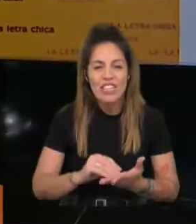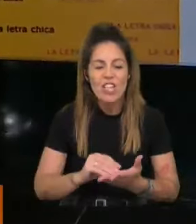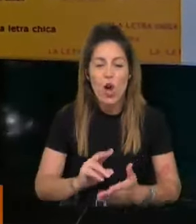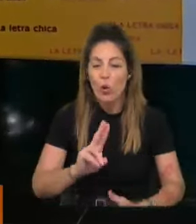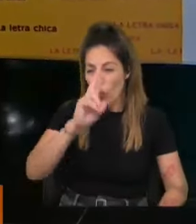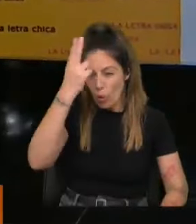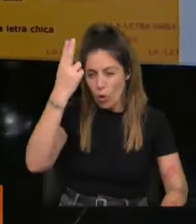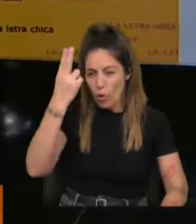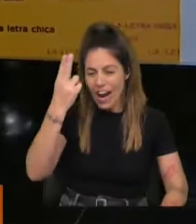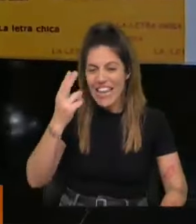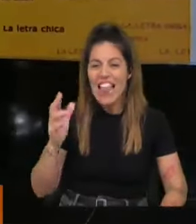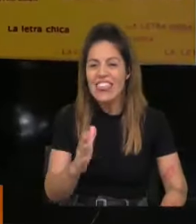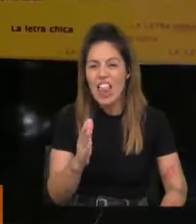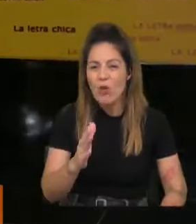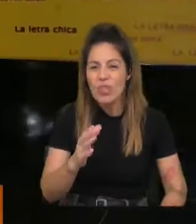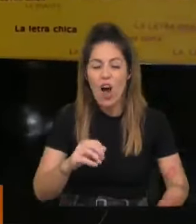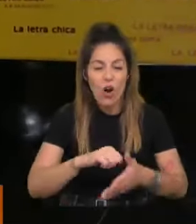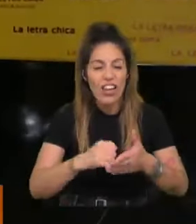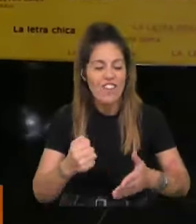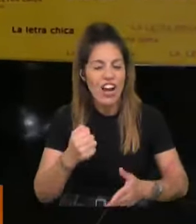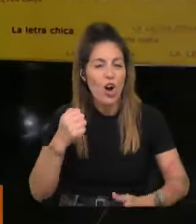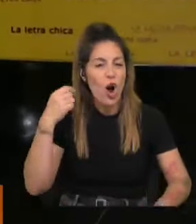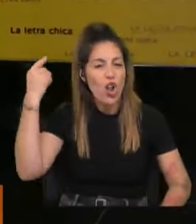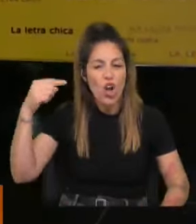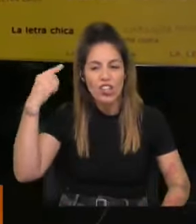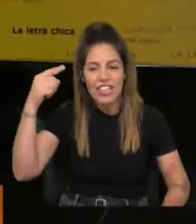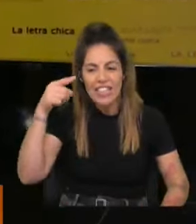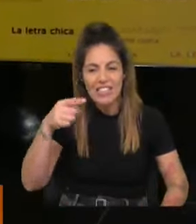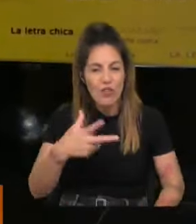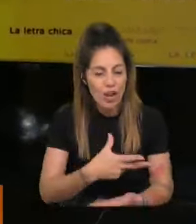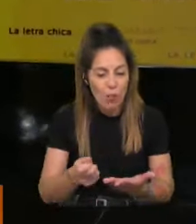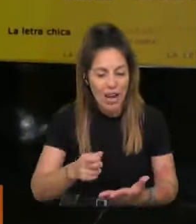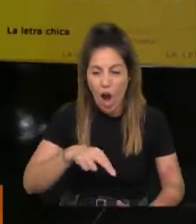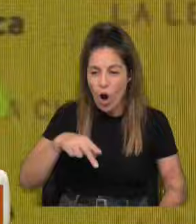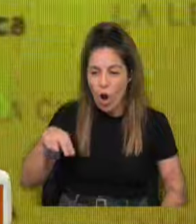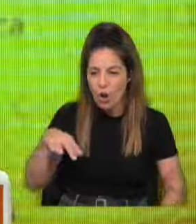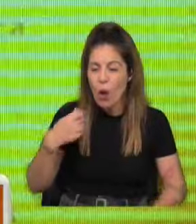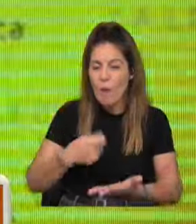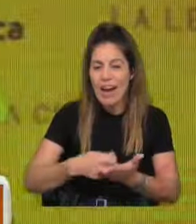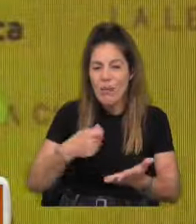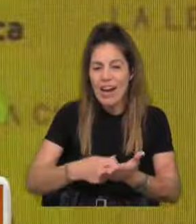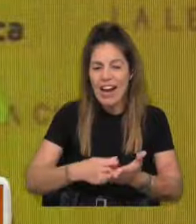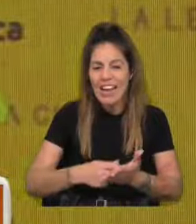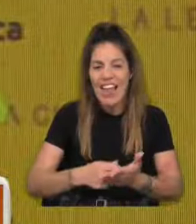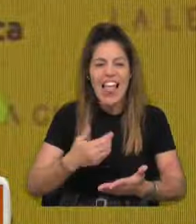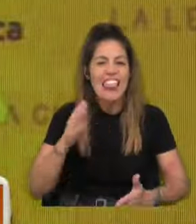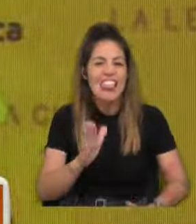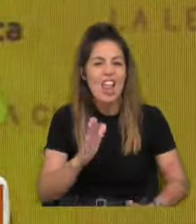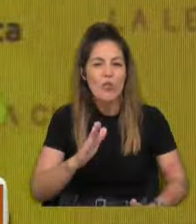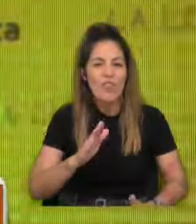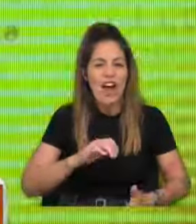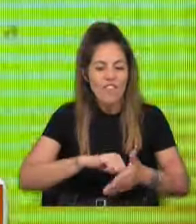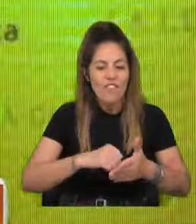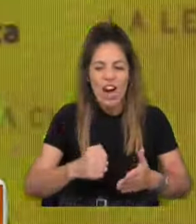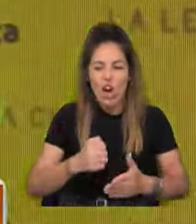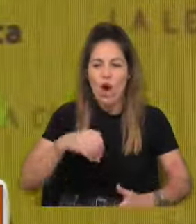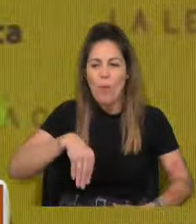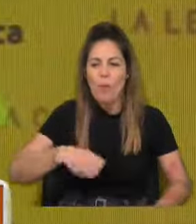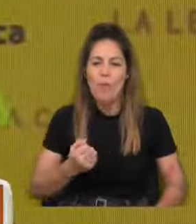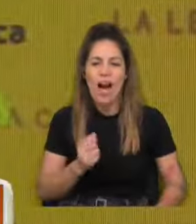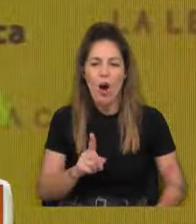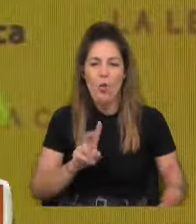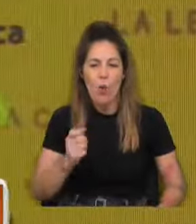el banco la banca londinense fue para comprar oros para pagar la deuda del banco magua que se fundió y con él otra cantidad